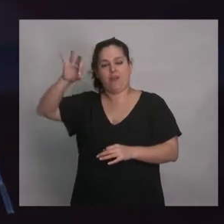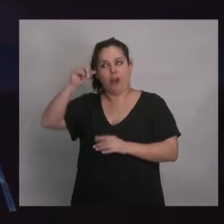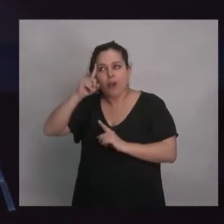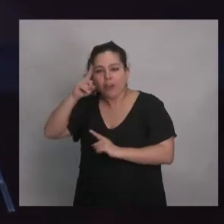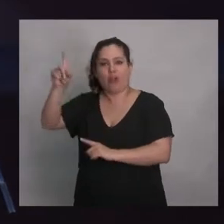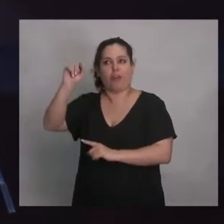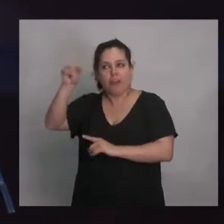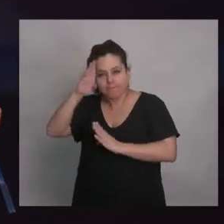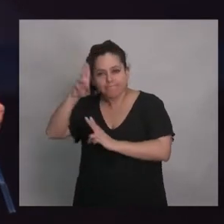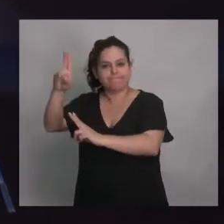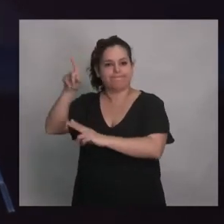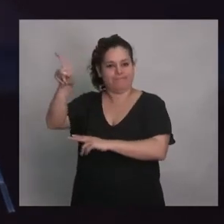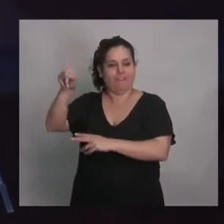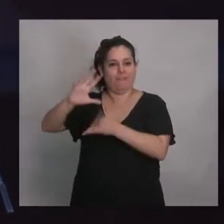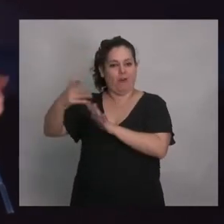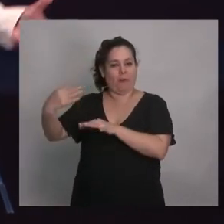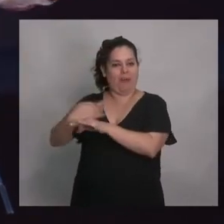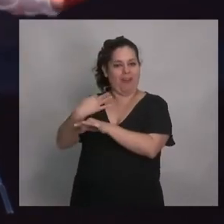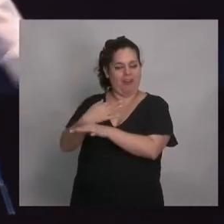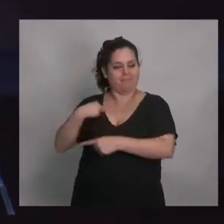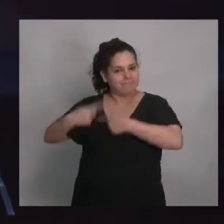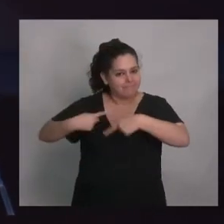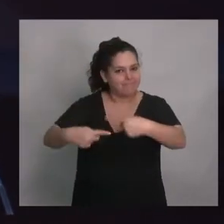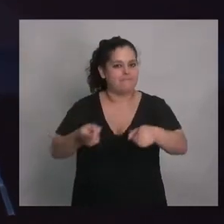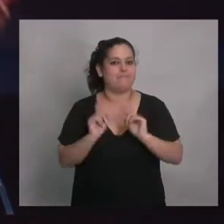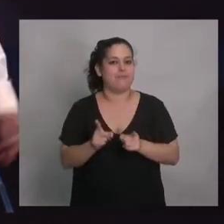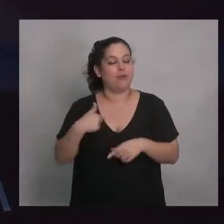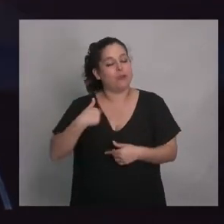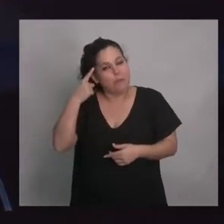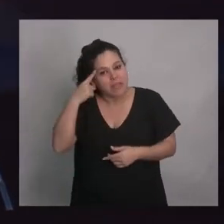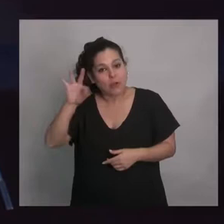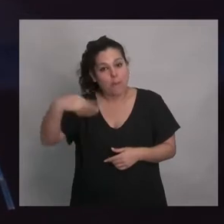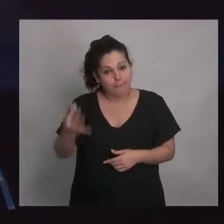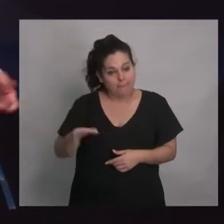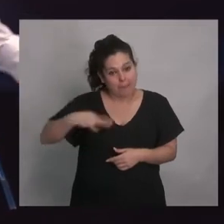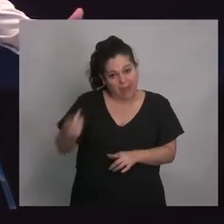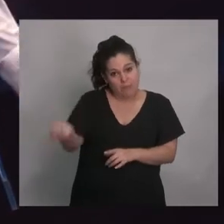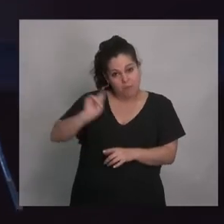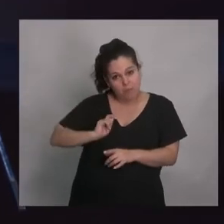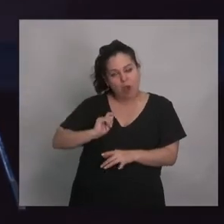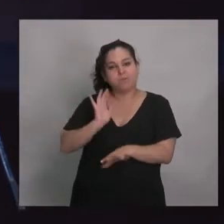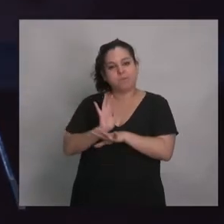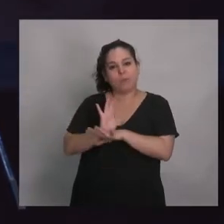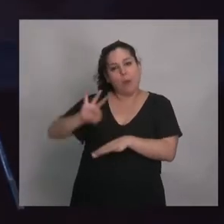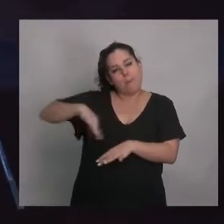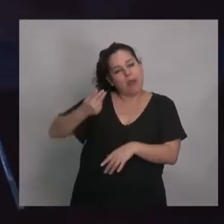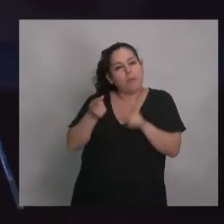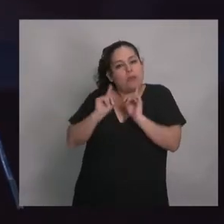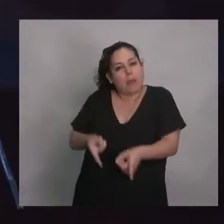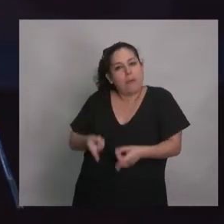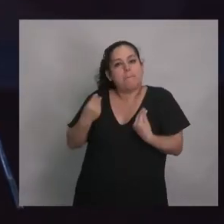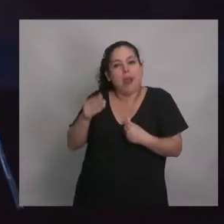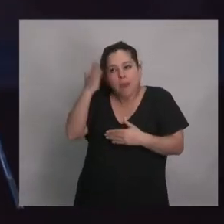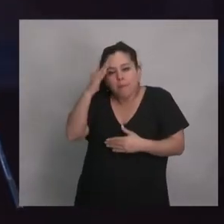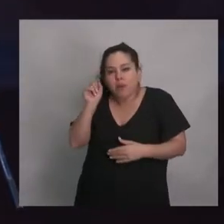y pues creo que un premio como éste pues es un premio también para para